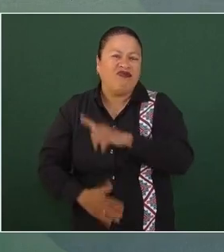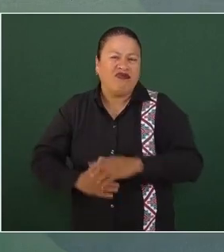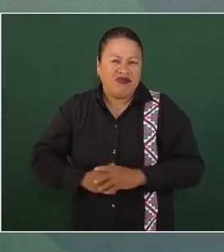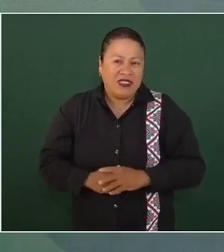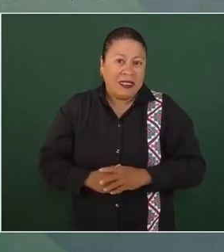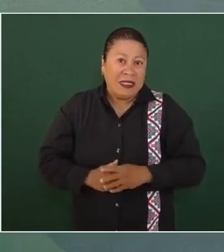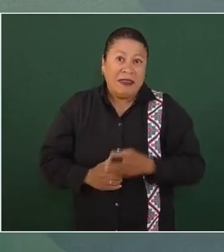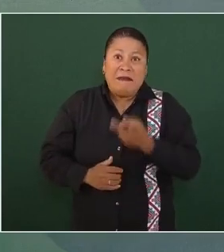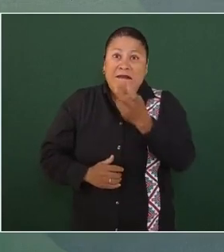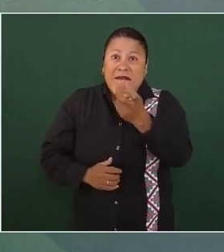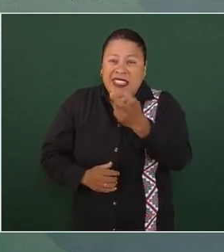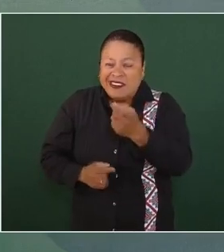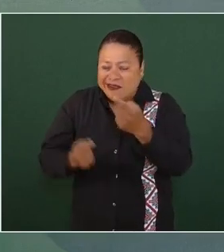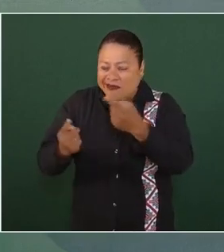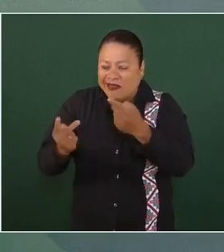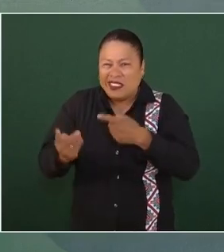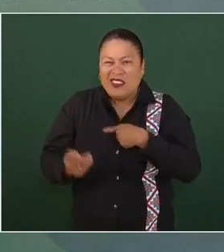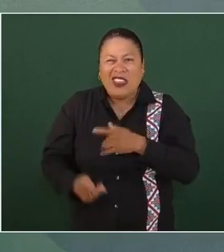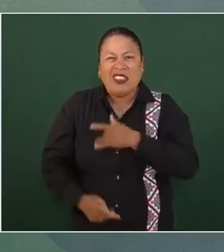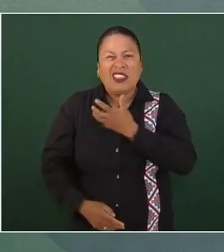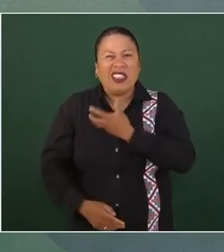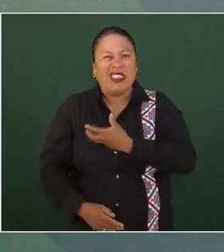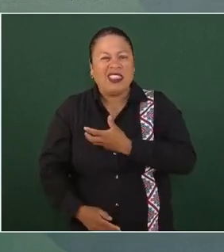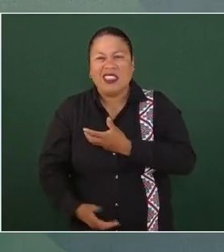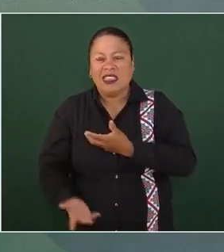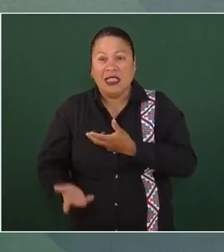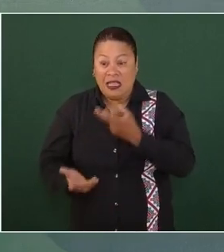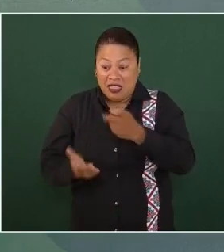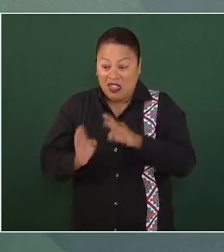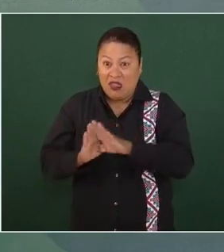son eso, excepciones, no es la regla ya.